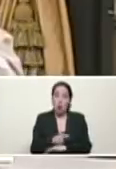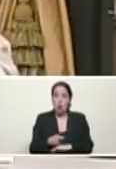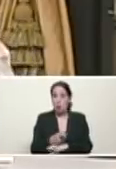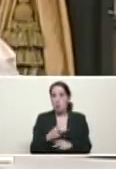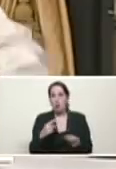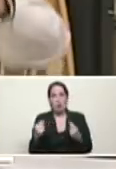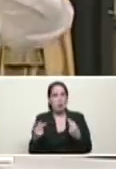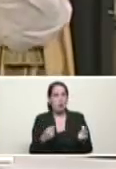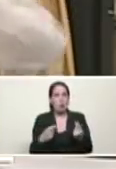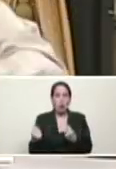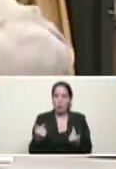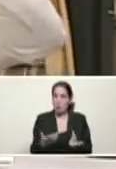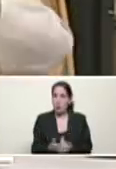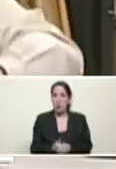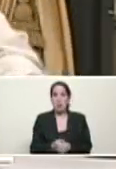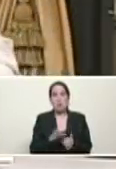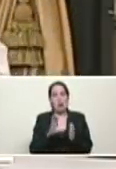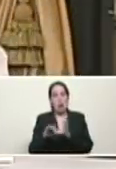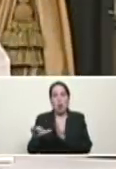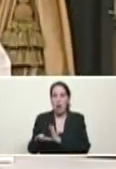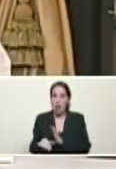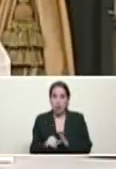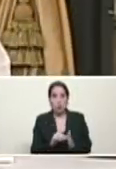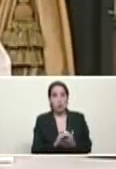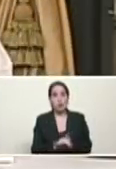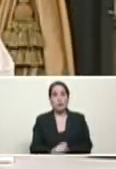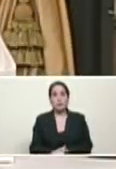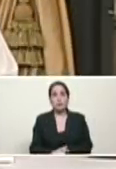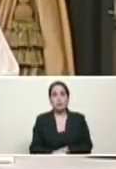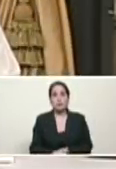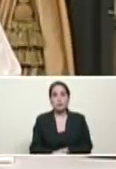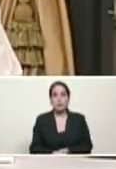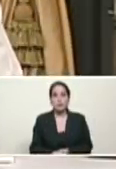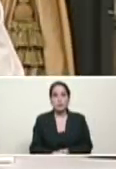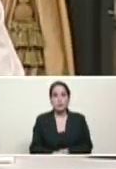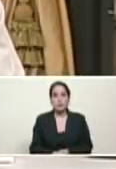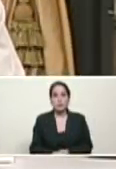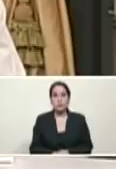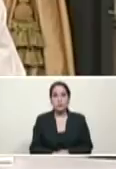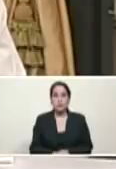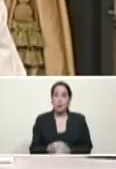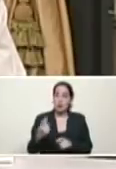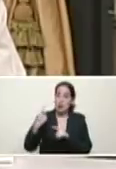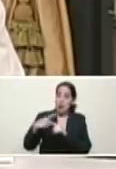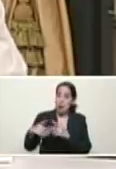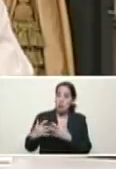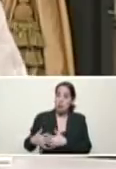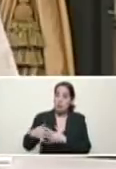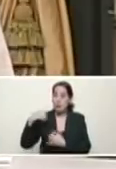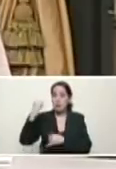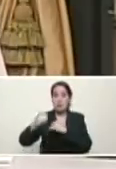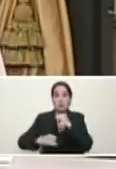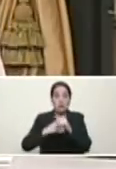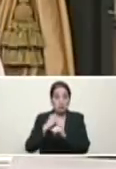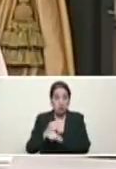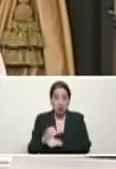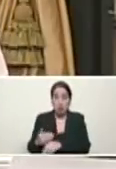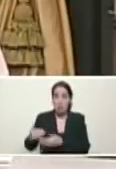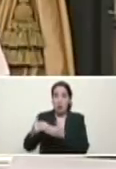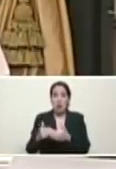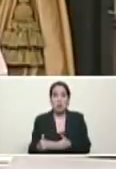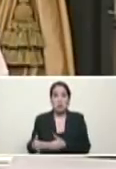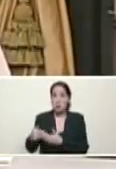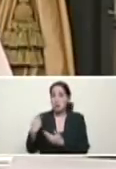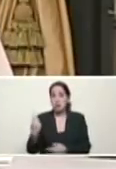económicos, para los ladrones, para las transnacionales, para el imperialismo, y lo que le importa es esto,